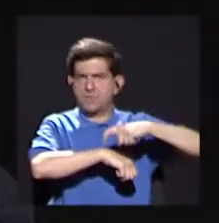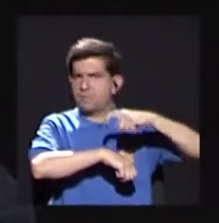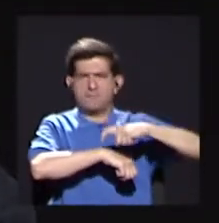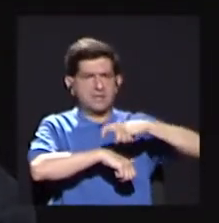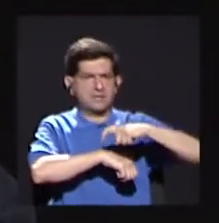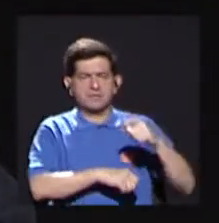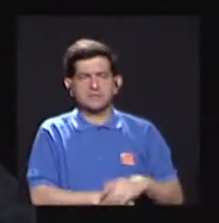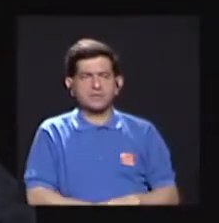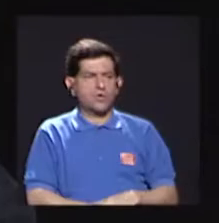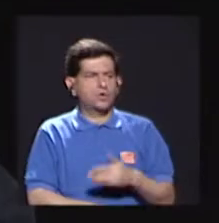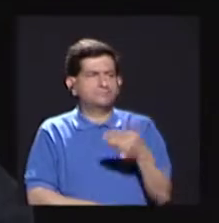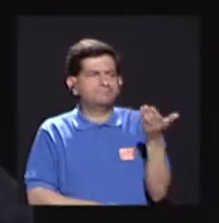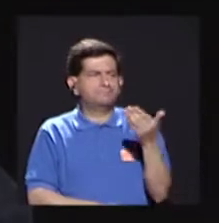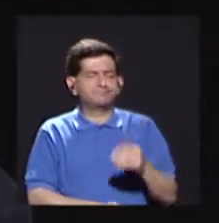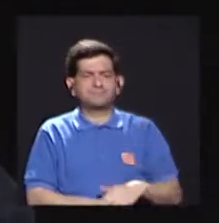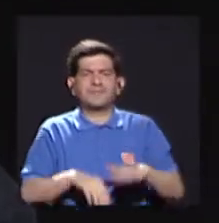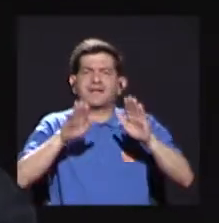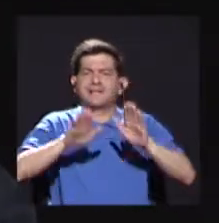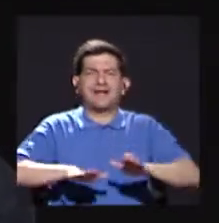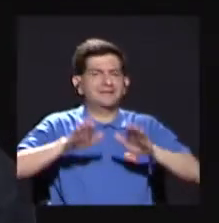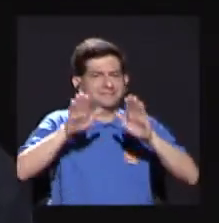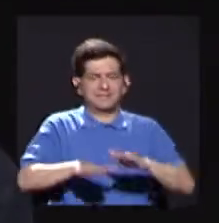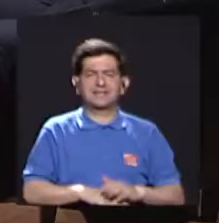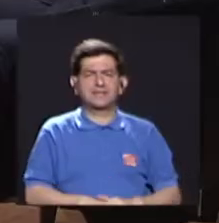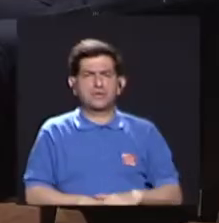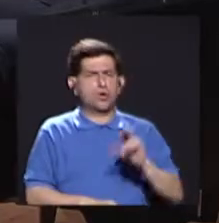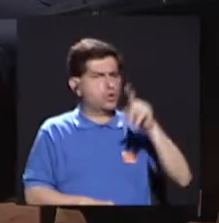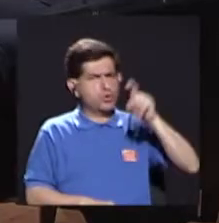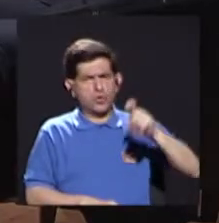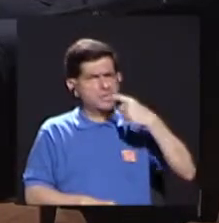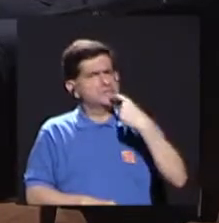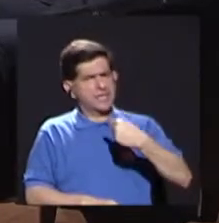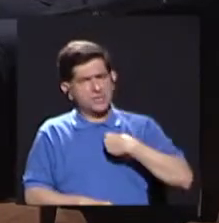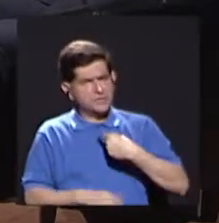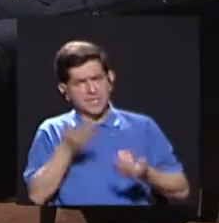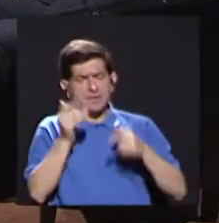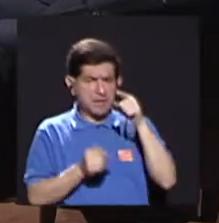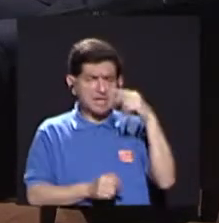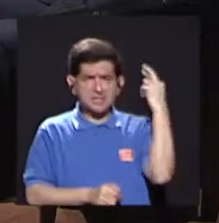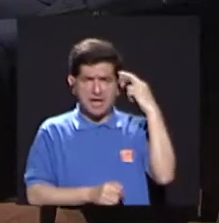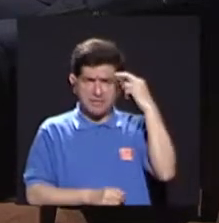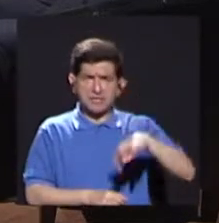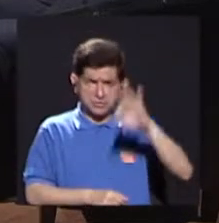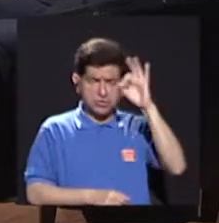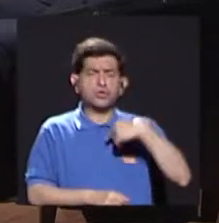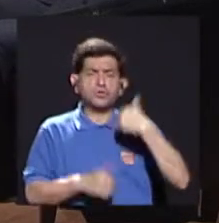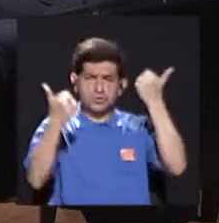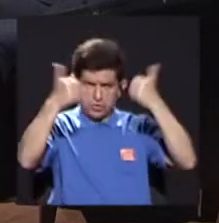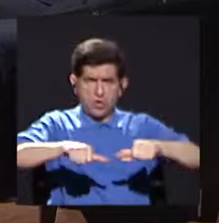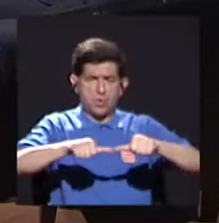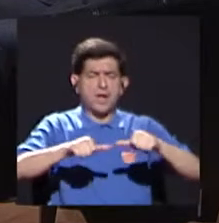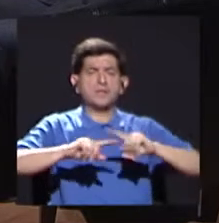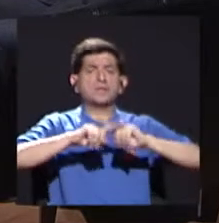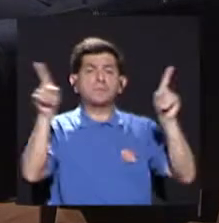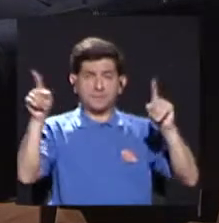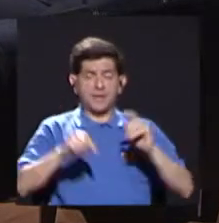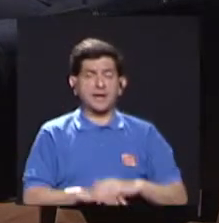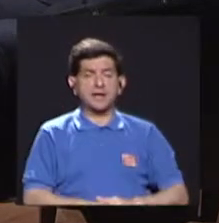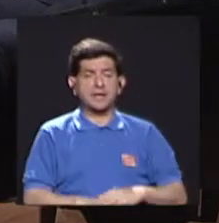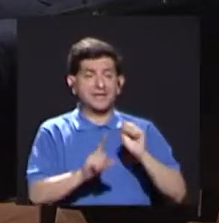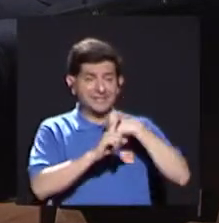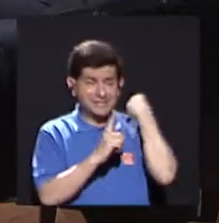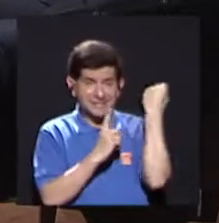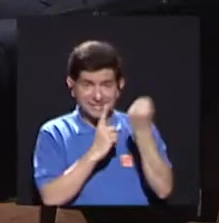de solas no tiene por qué haberlo me dirán ustedes para eso lo eligieron y yo estoy de acuerdo pero es que la